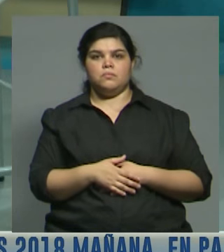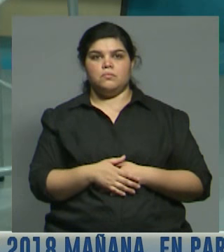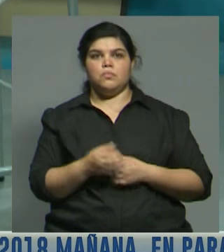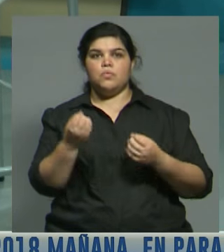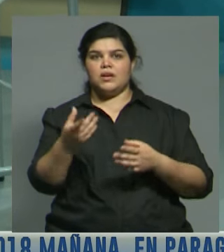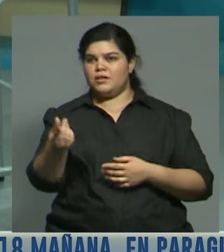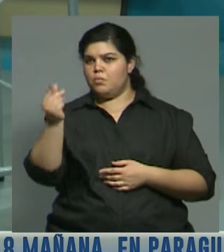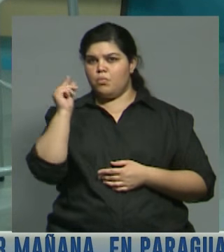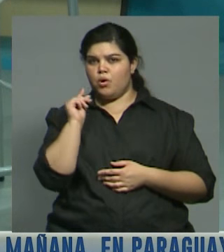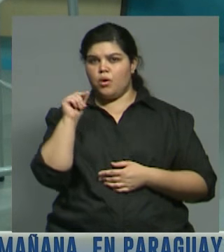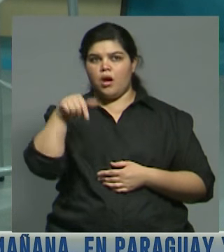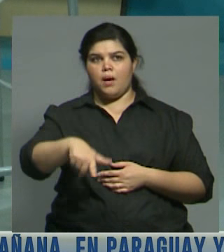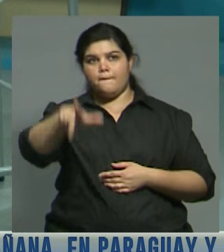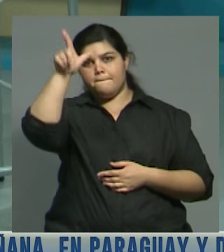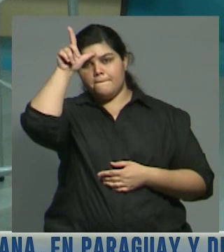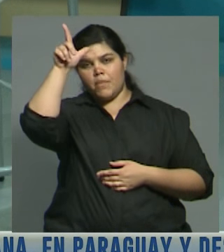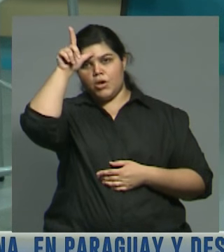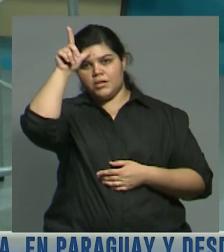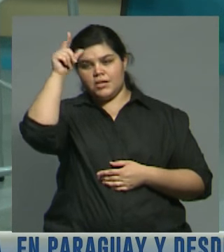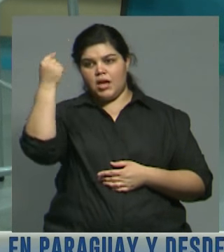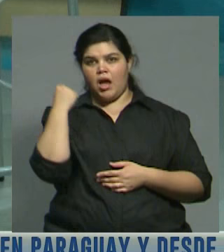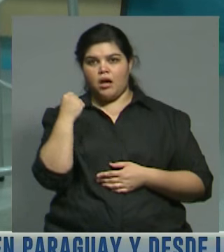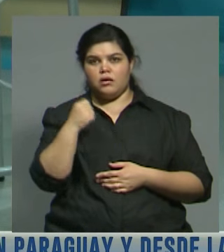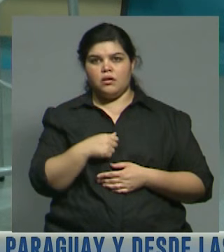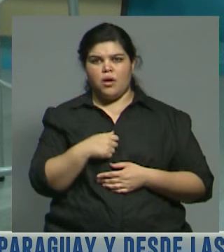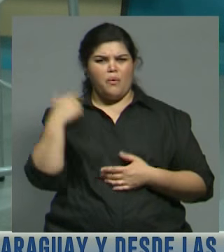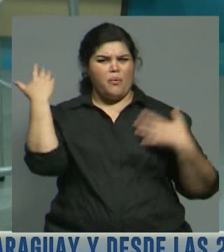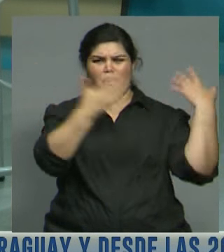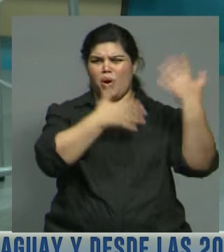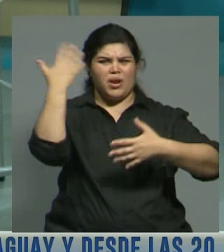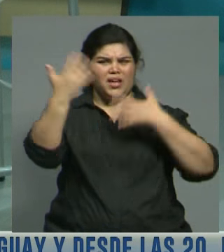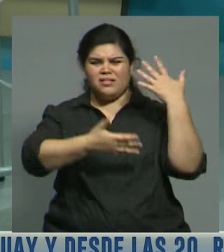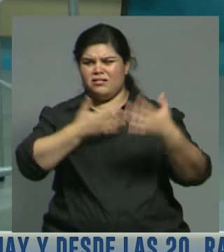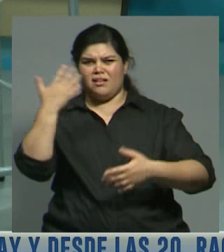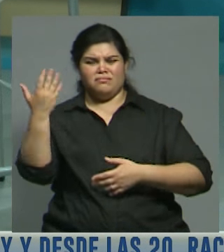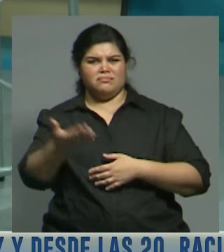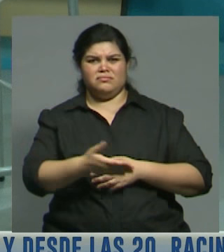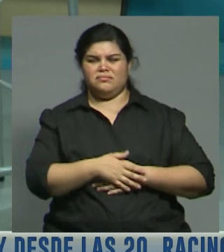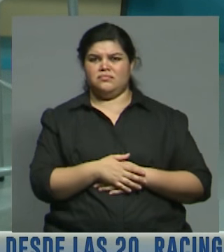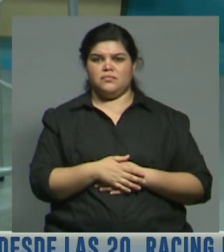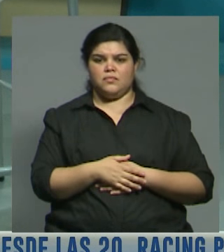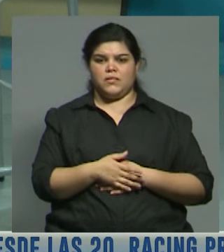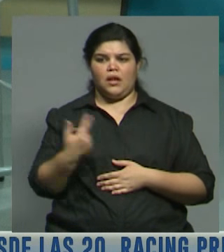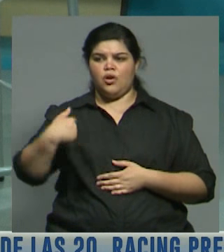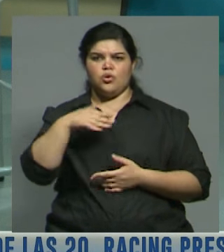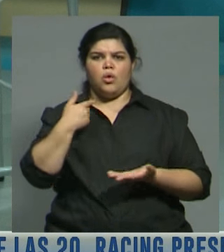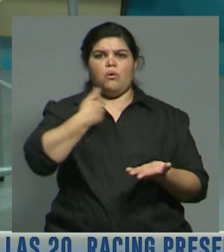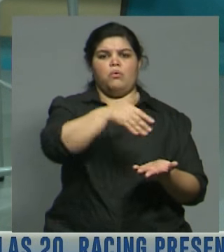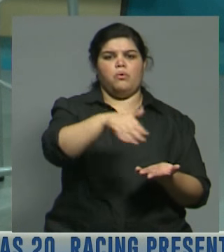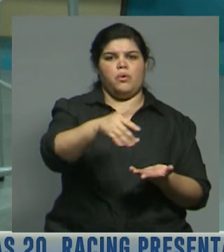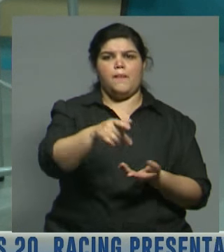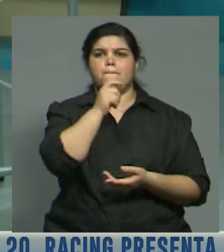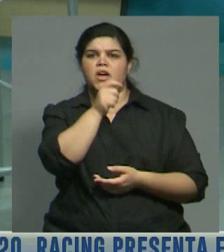minutos realmente la policía se ha comportado de manera violenta y nos han corrido tanto manifestantes